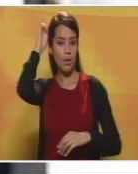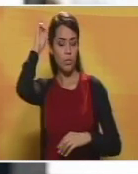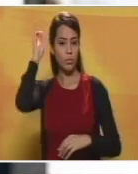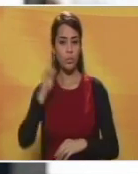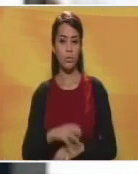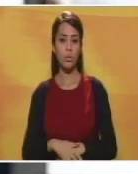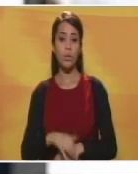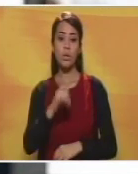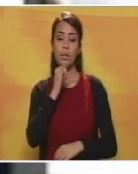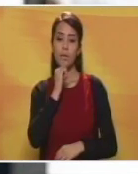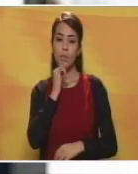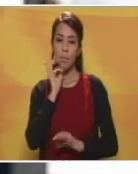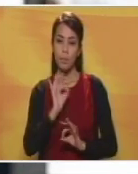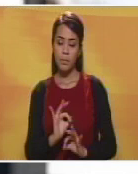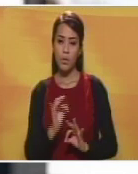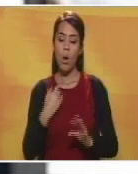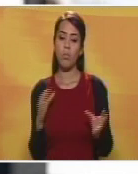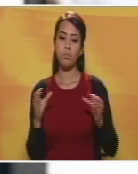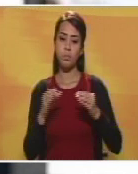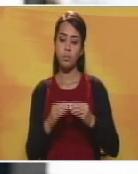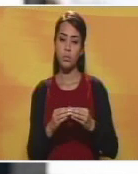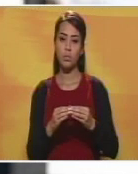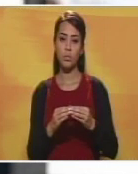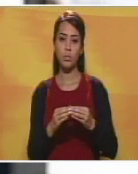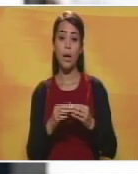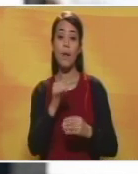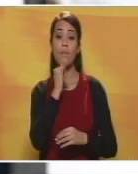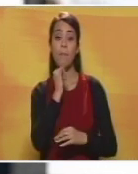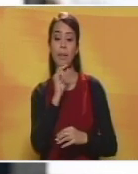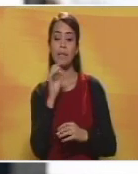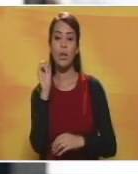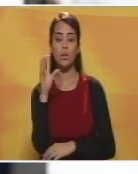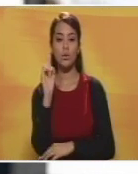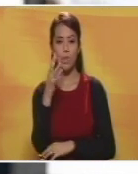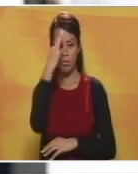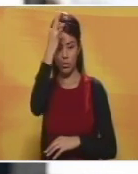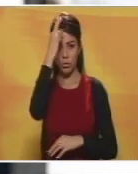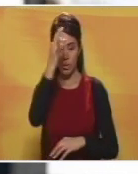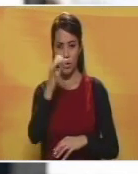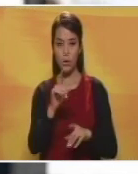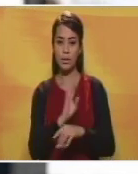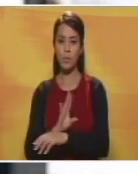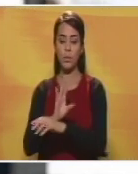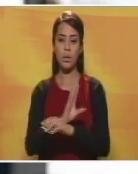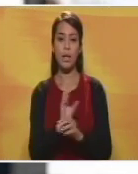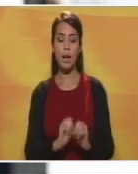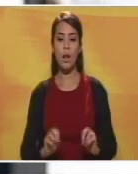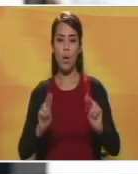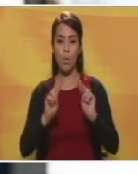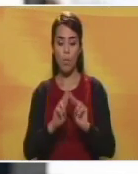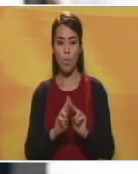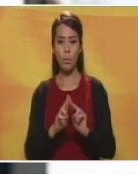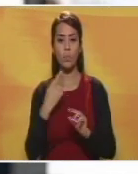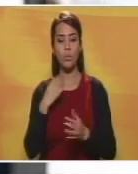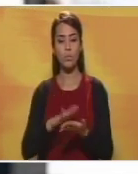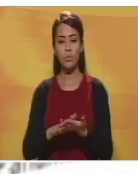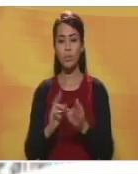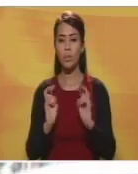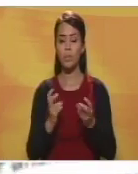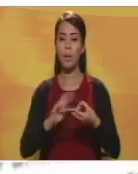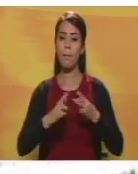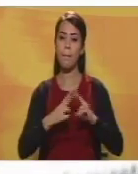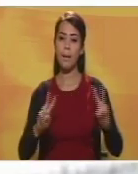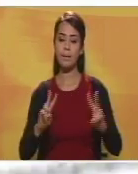Polipocio, anunció que realizará una sesión informativa en el Consejo de Seguridad de las Naciones Unidas, donde abordará la consolidación de la